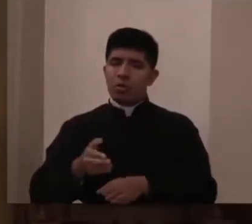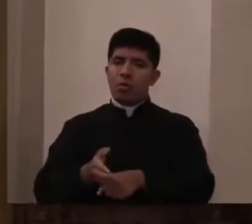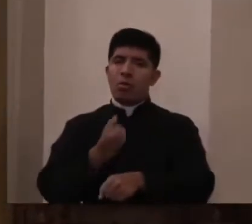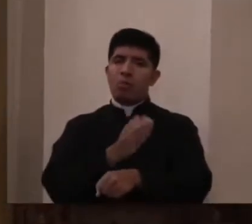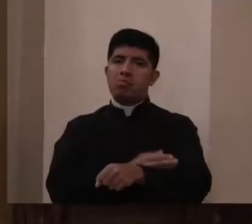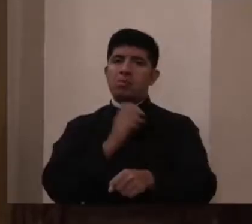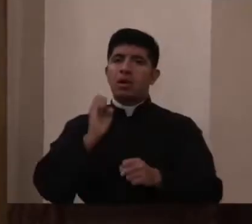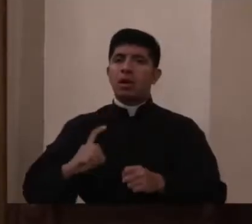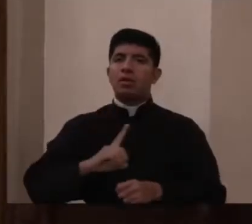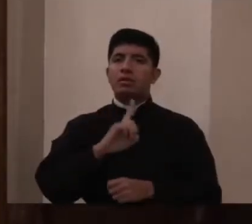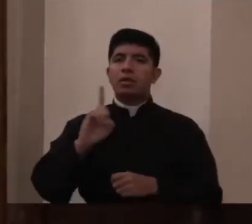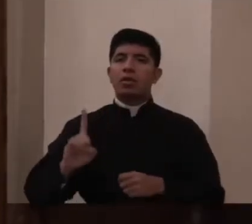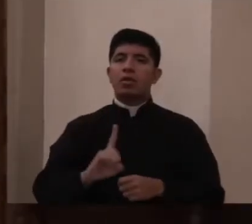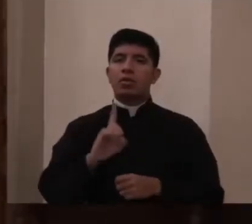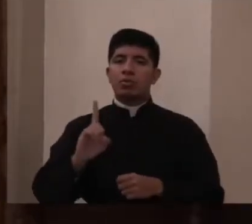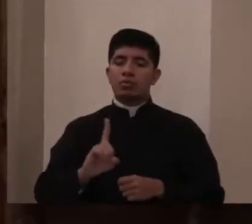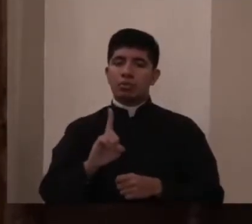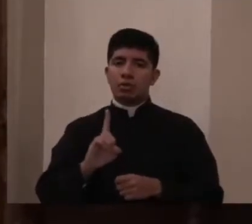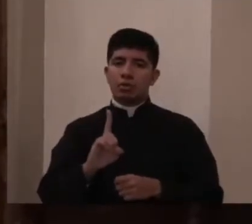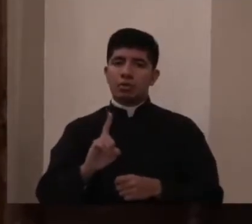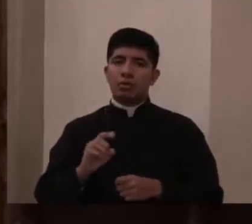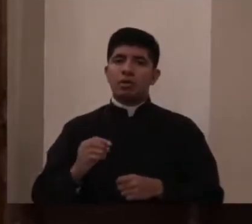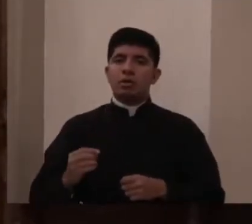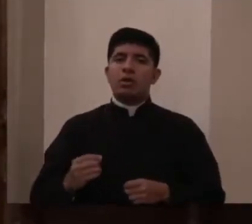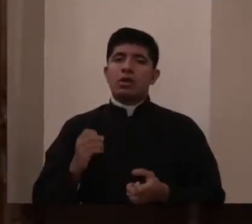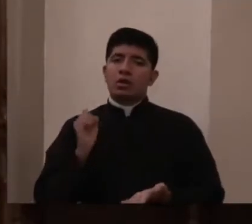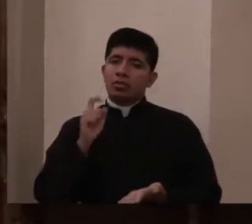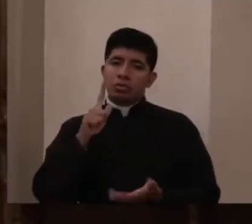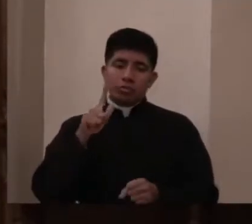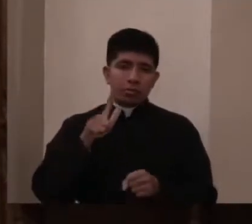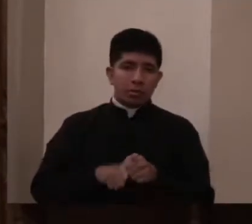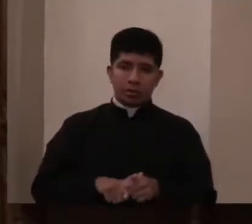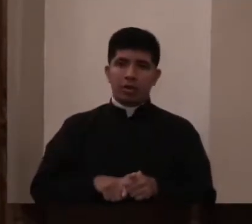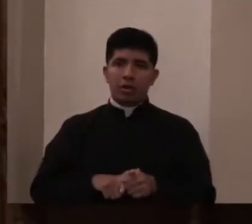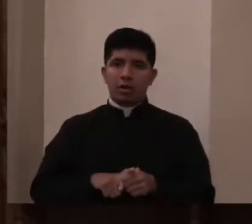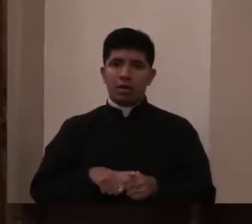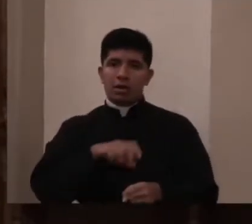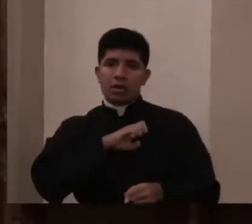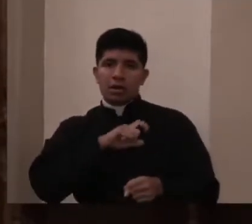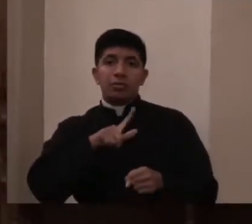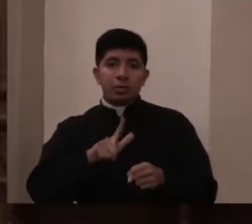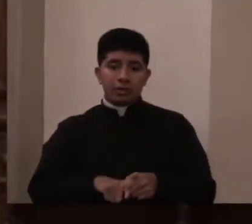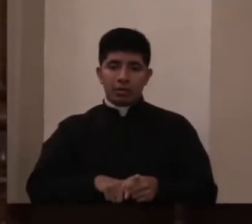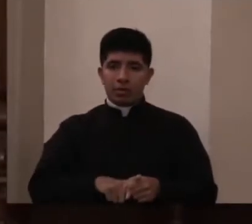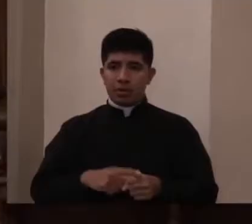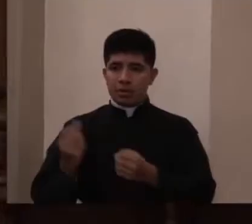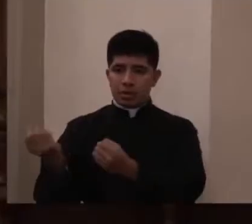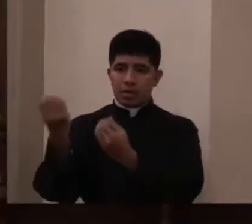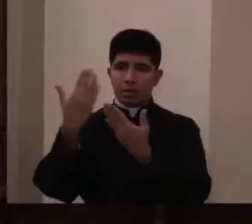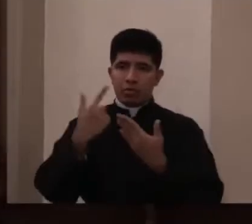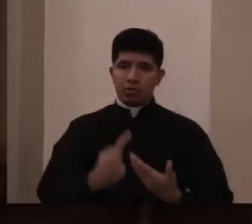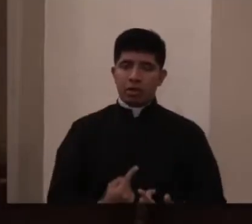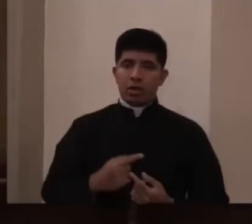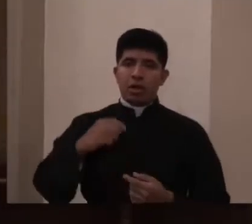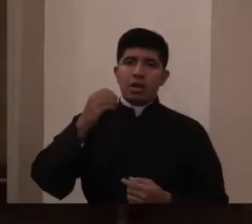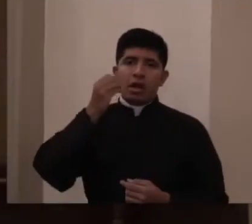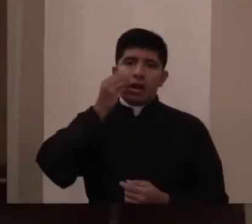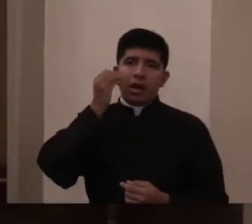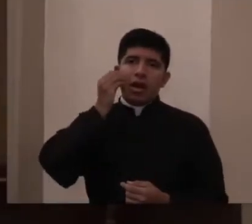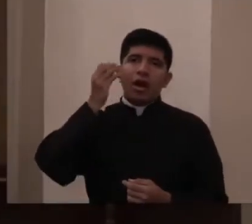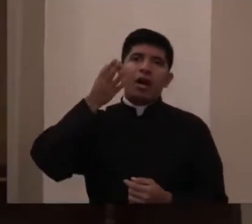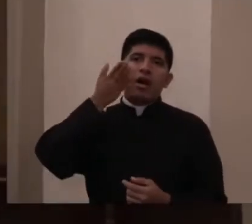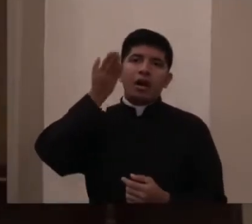especialmente quienes vienen a recibir el sacramento de la confirmación, por quienes ofreceremos esta